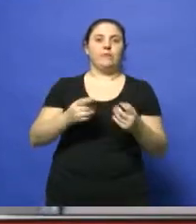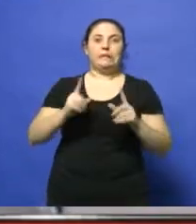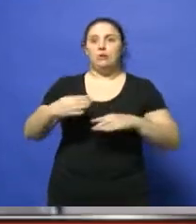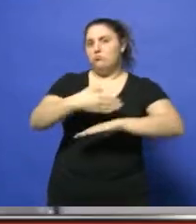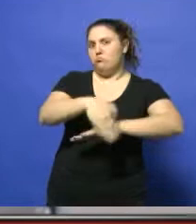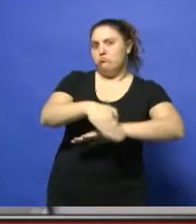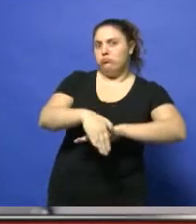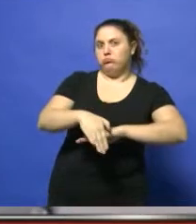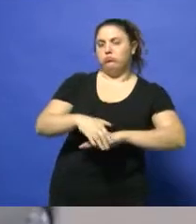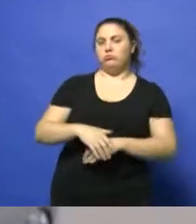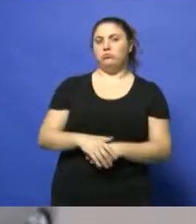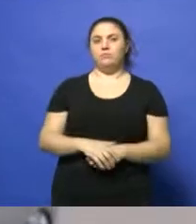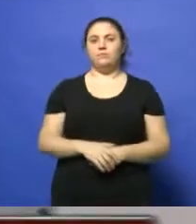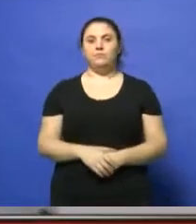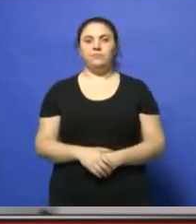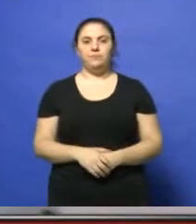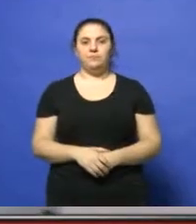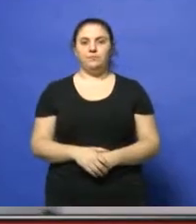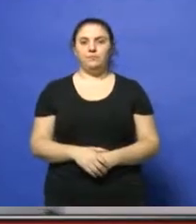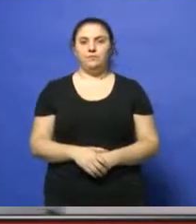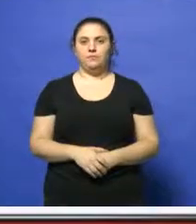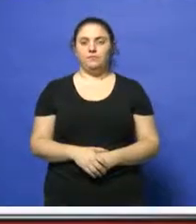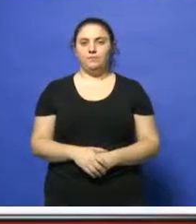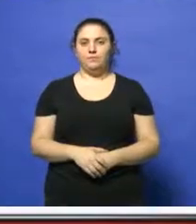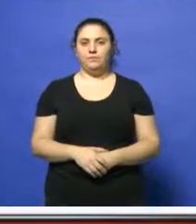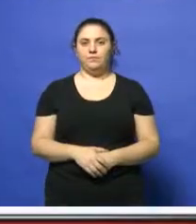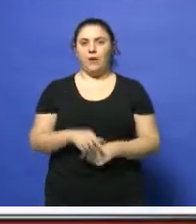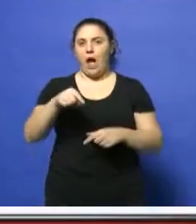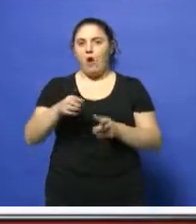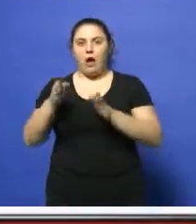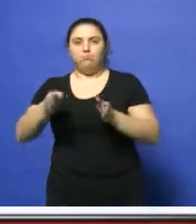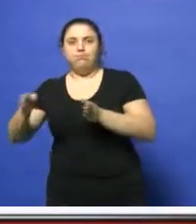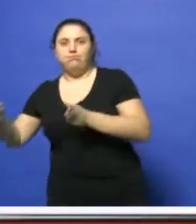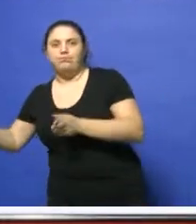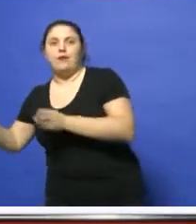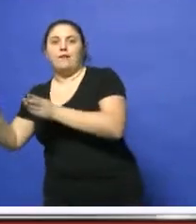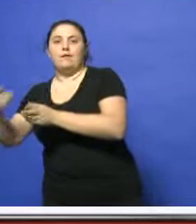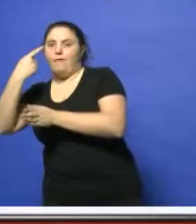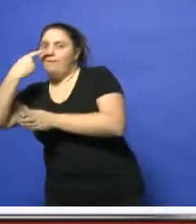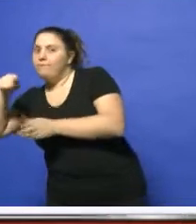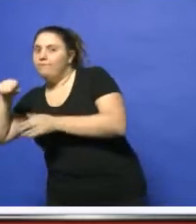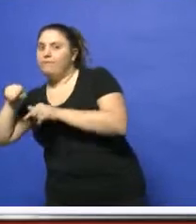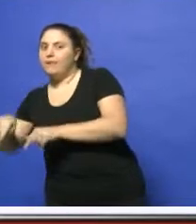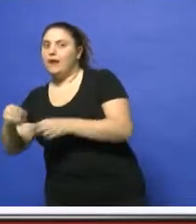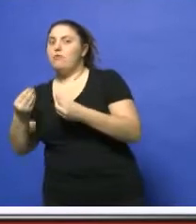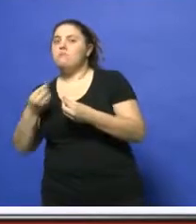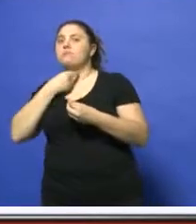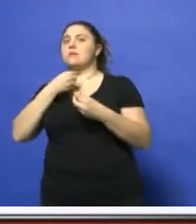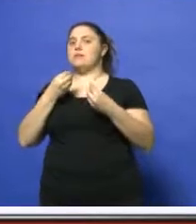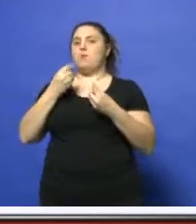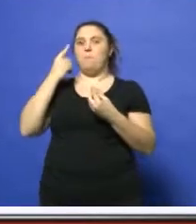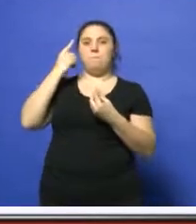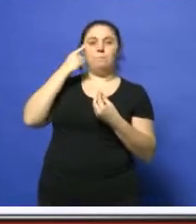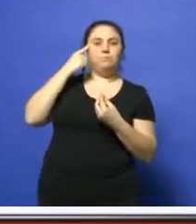manera absolutamente definida. Estamos en una etapa final del contrato y lo que queremos ya estar